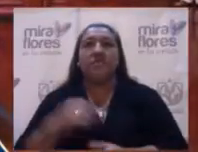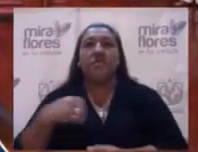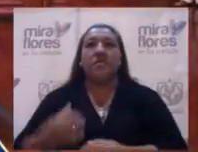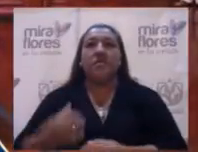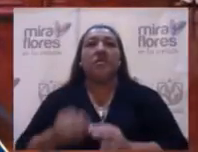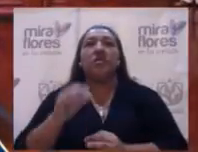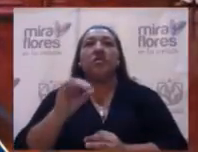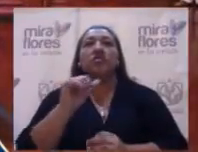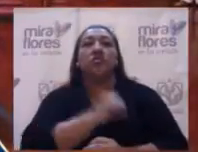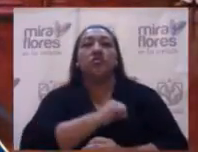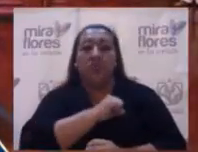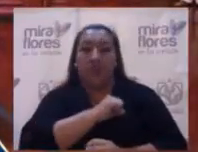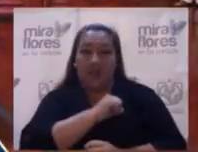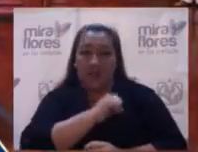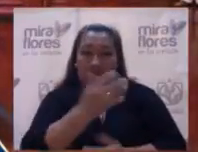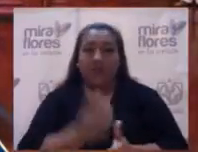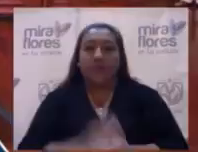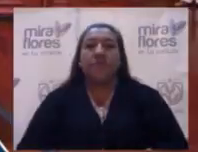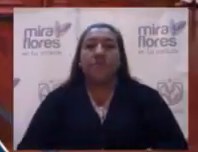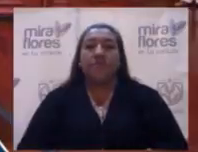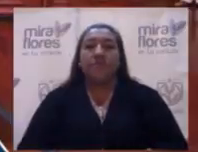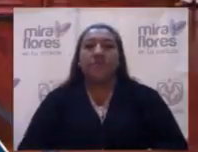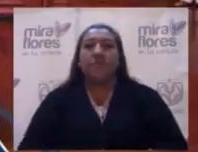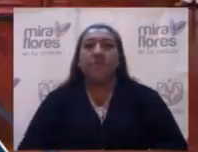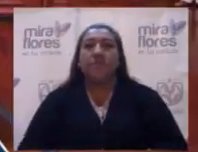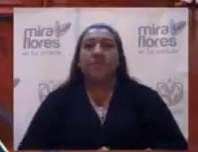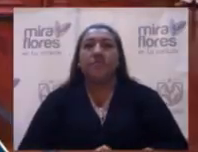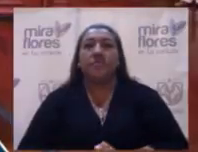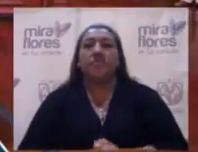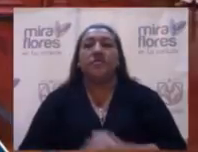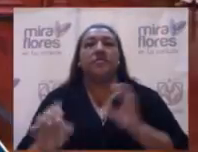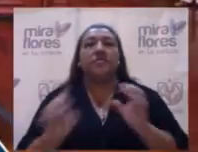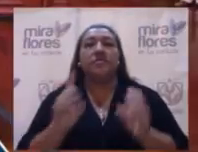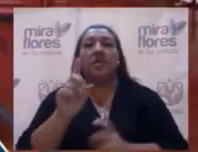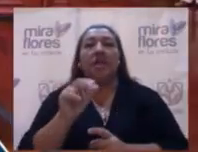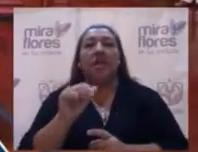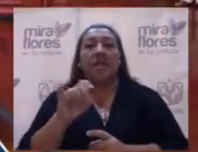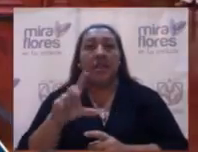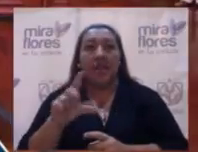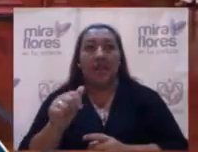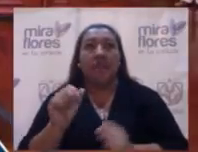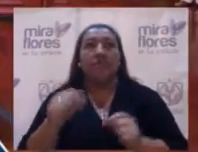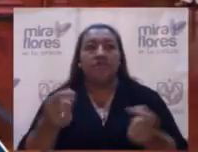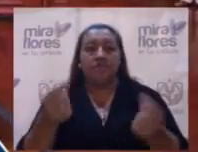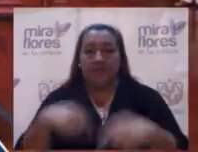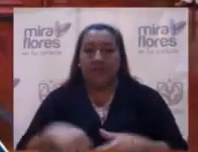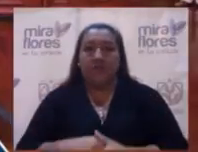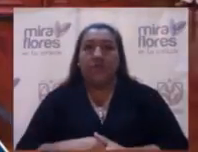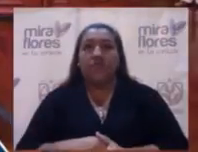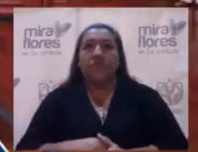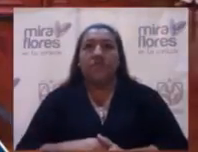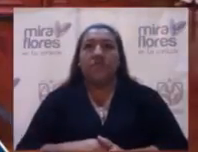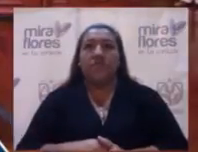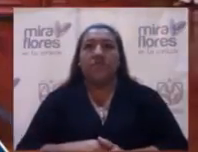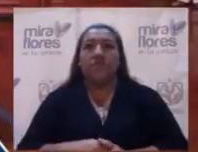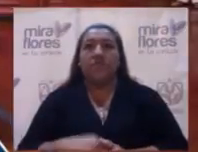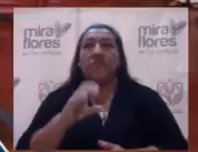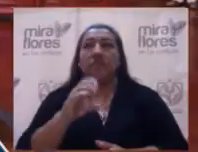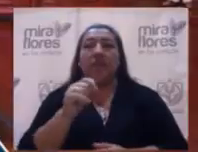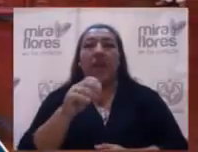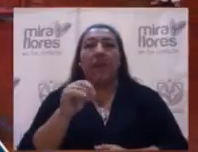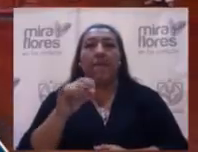Señora Susana Stilich Watson. Señorita Daniela Lozano Vítor. Señora Franca Rey